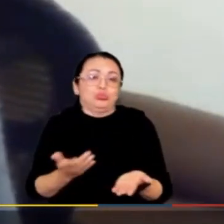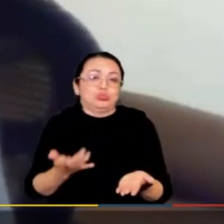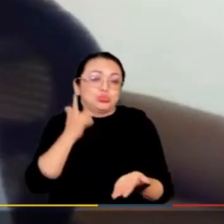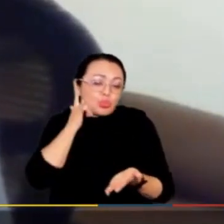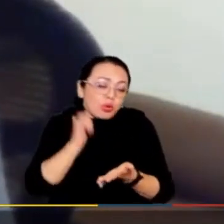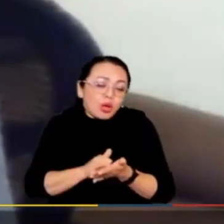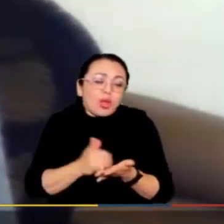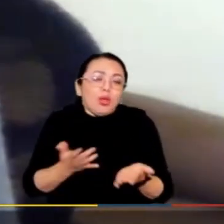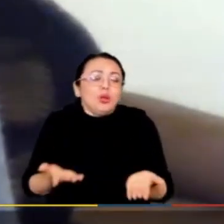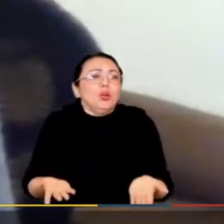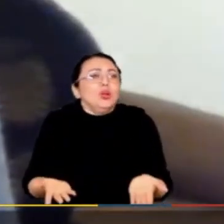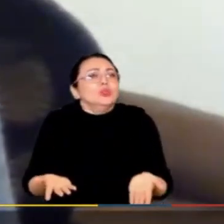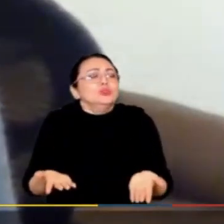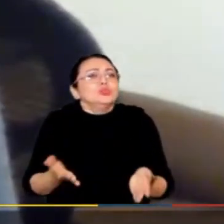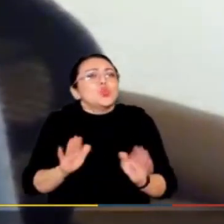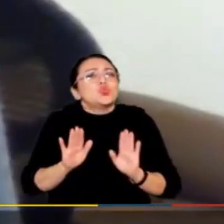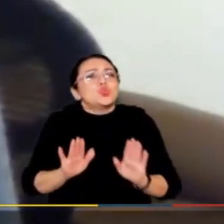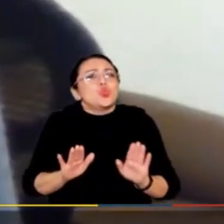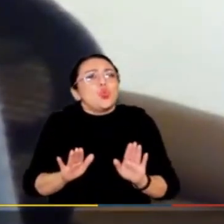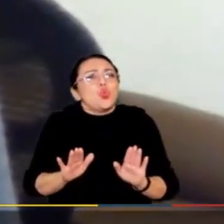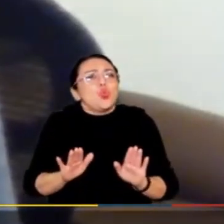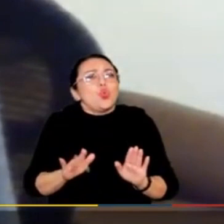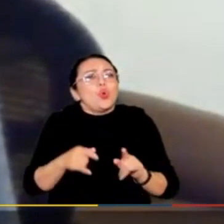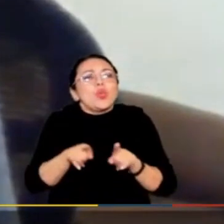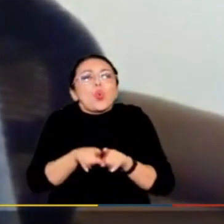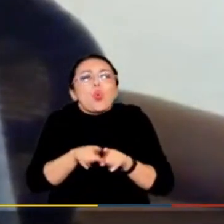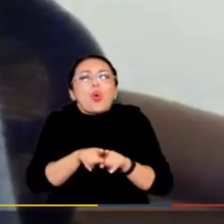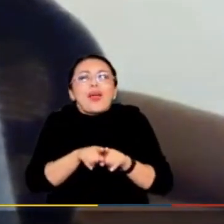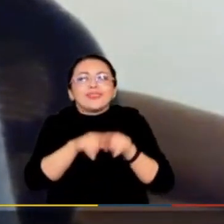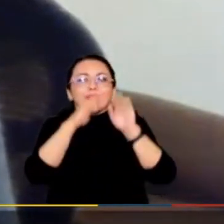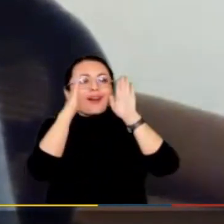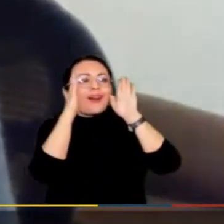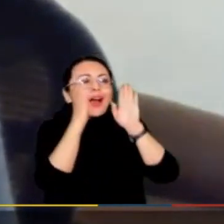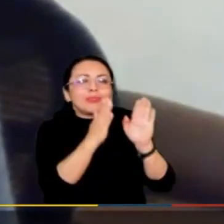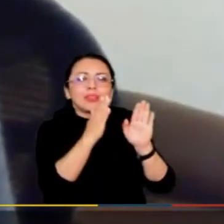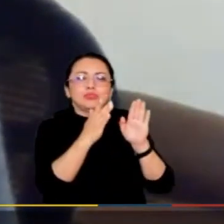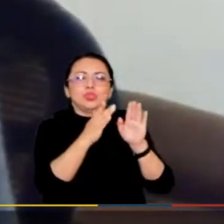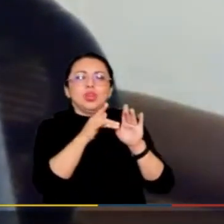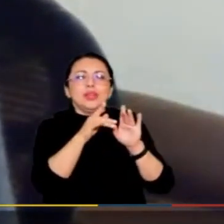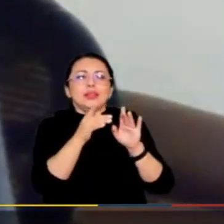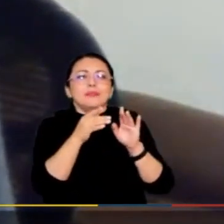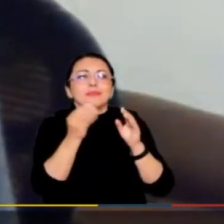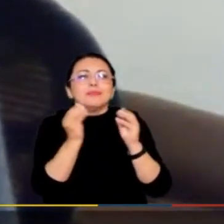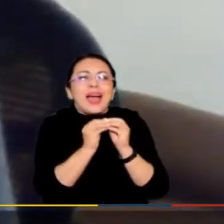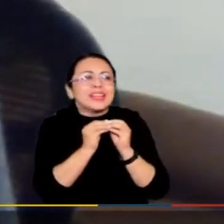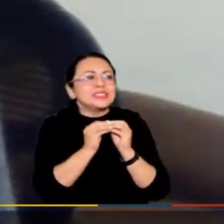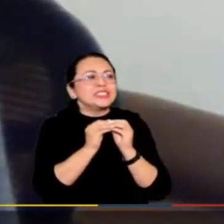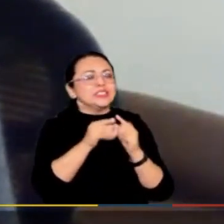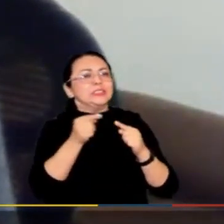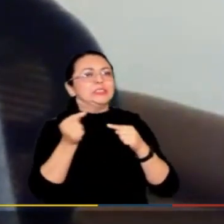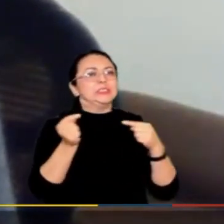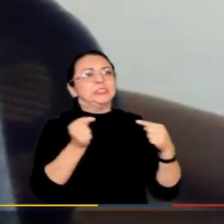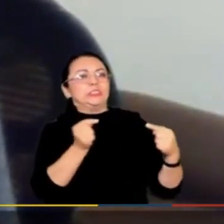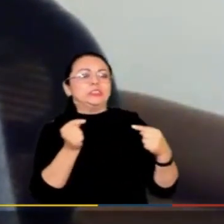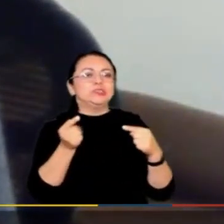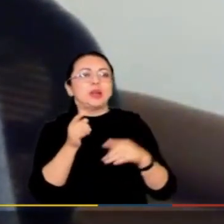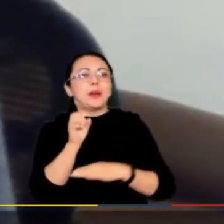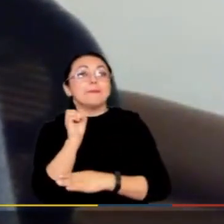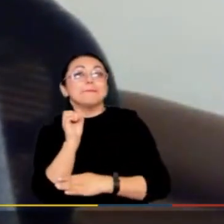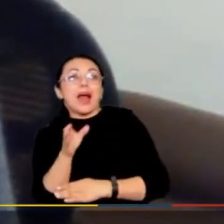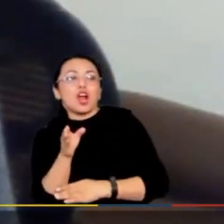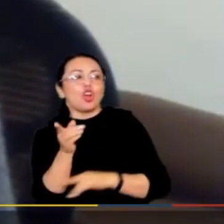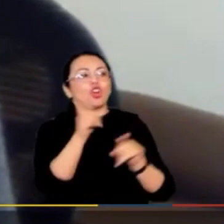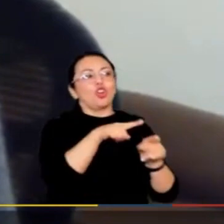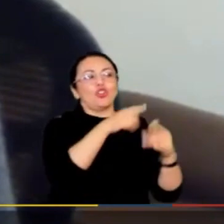parte, pues de hecho es parte de la tensión misma de la relación contractual que tiene el banco comercial con su